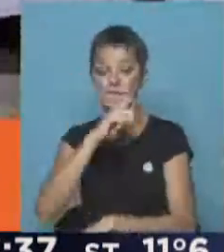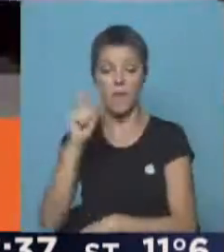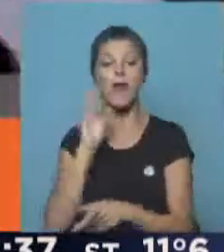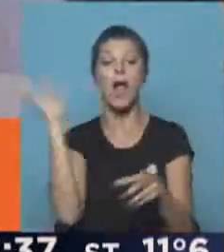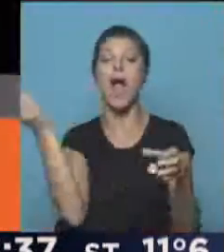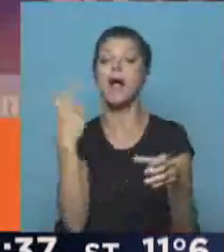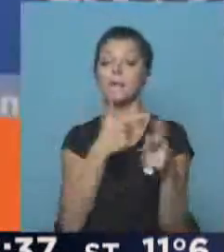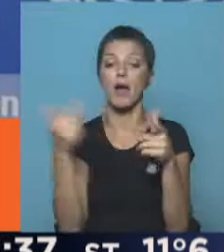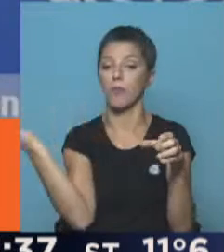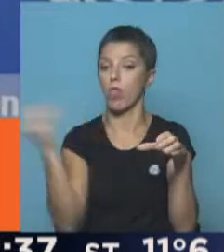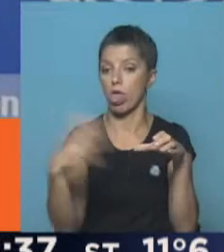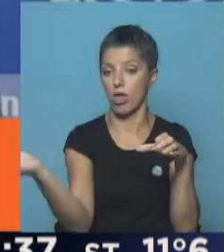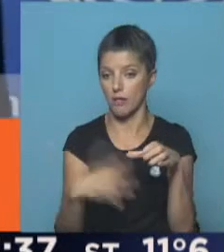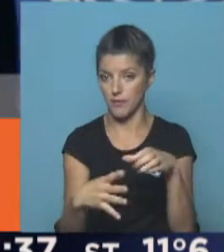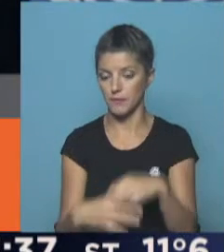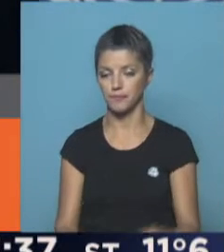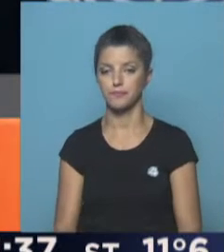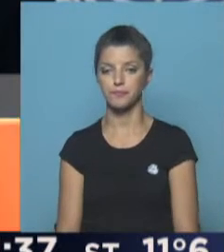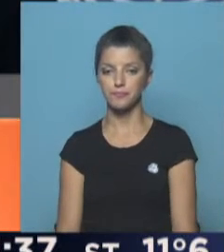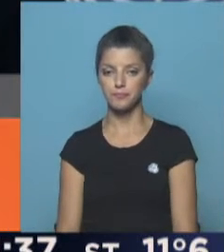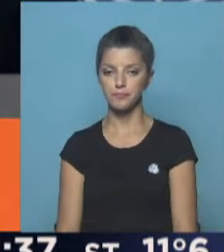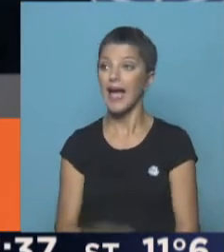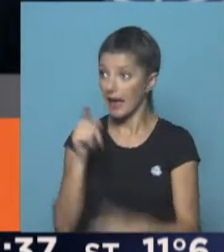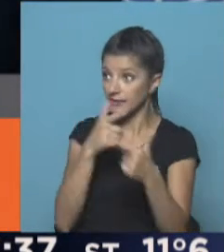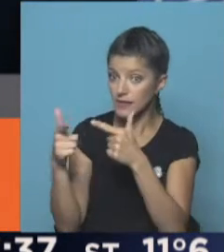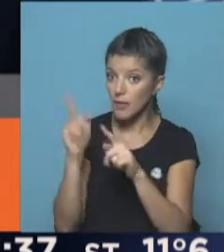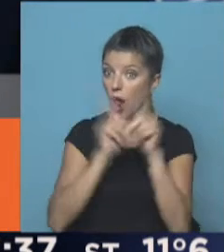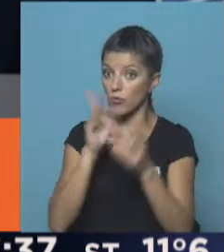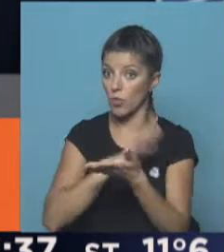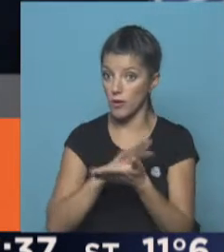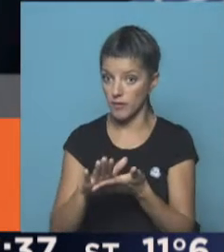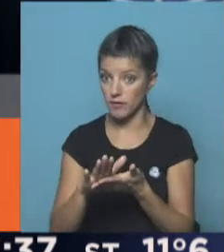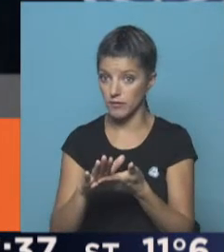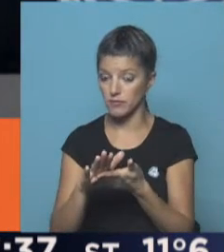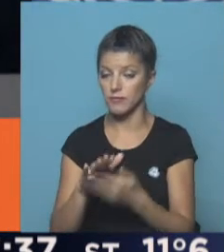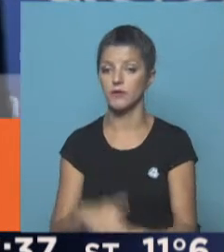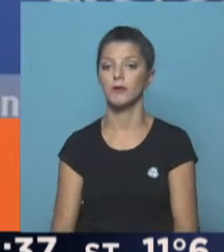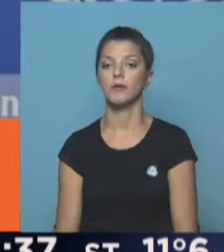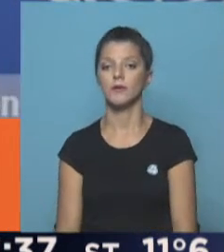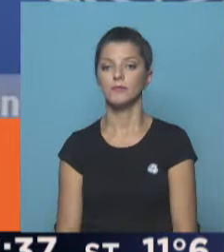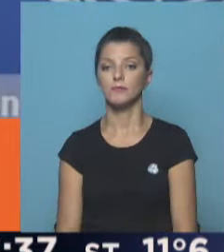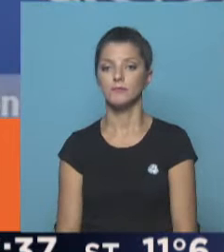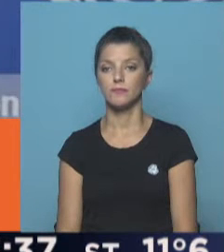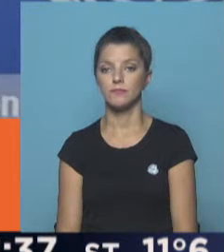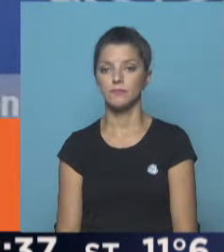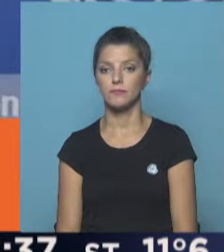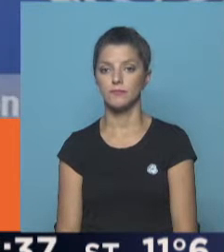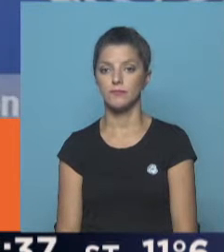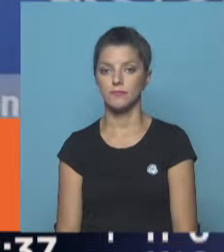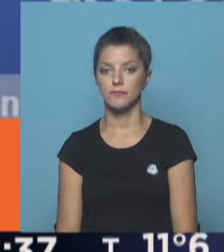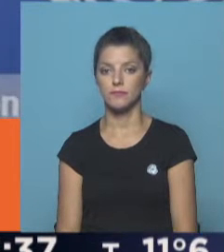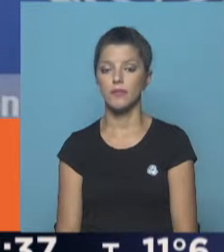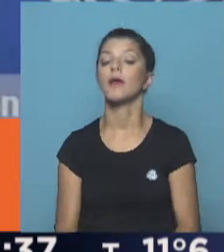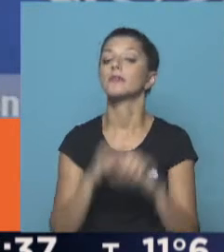armas. Esas armas, hay muchas armas nuevas y que además son armas que son tanto de